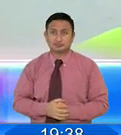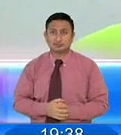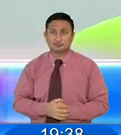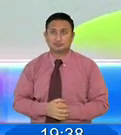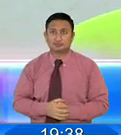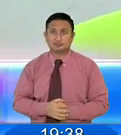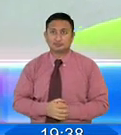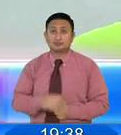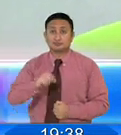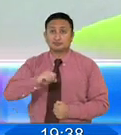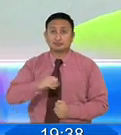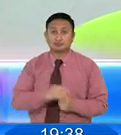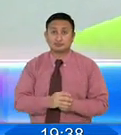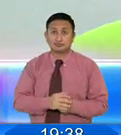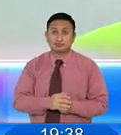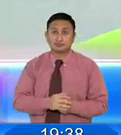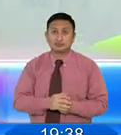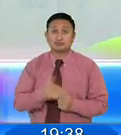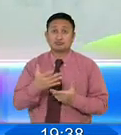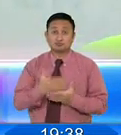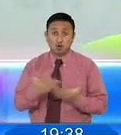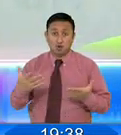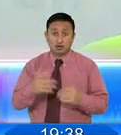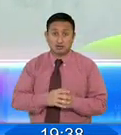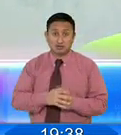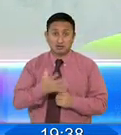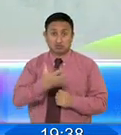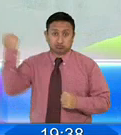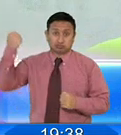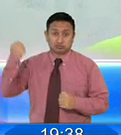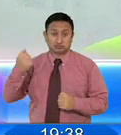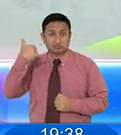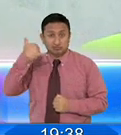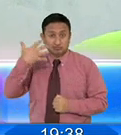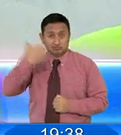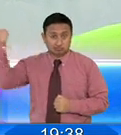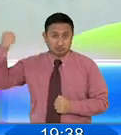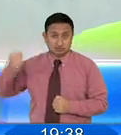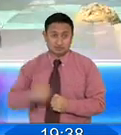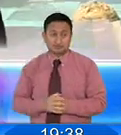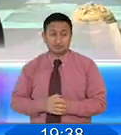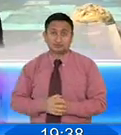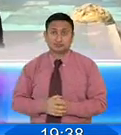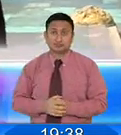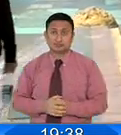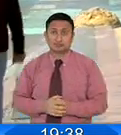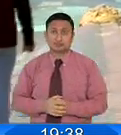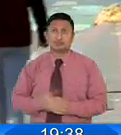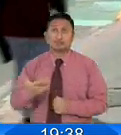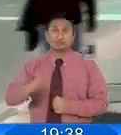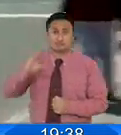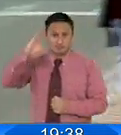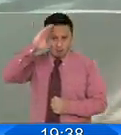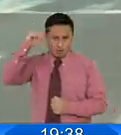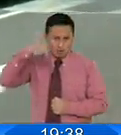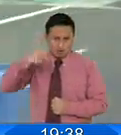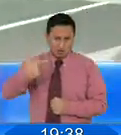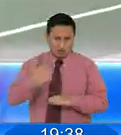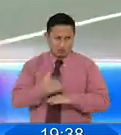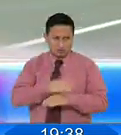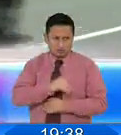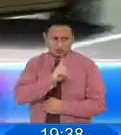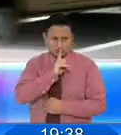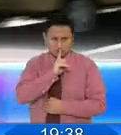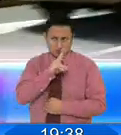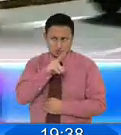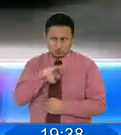de lanzas robar los accesorios, celulares, plata. El trabajo de inteligencia dejó resultados positivos,